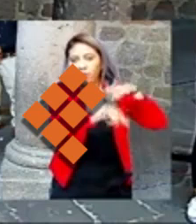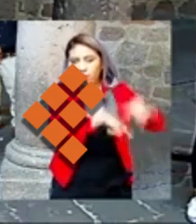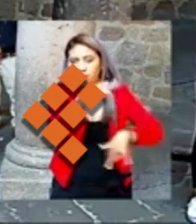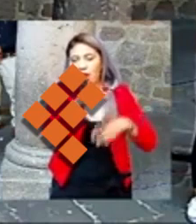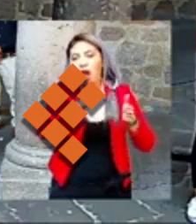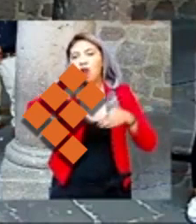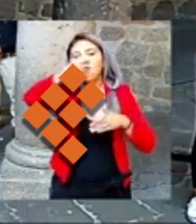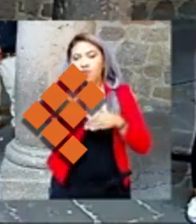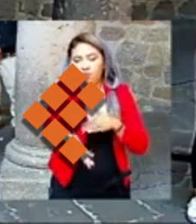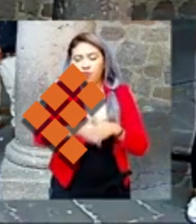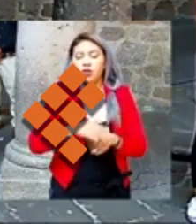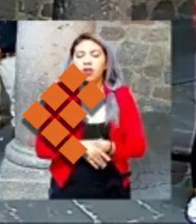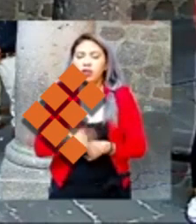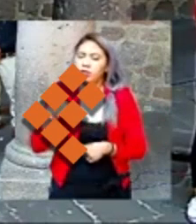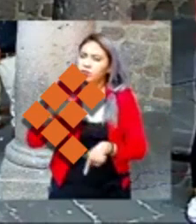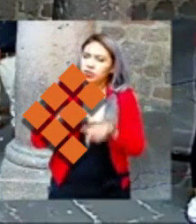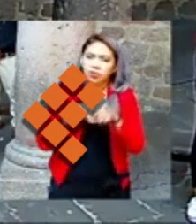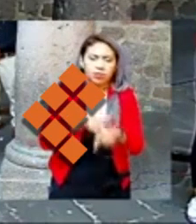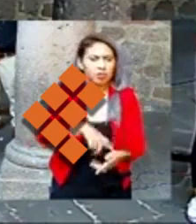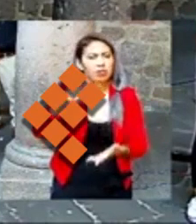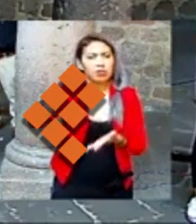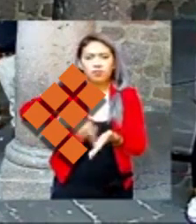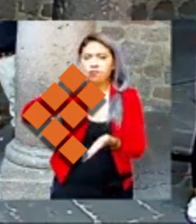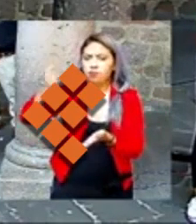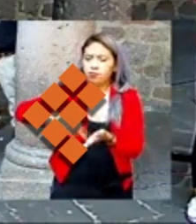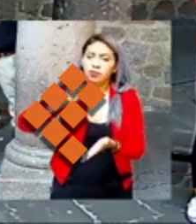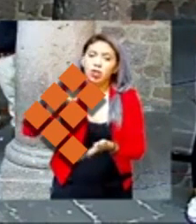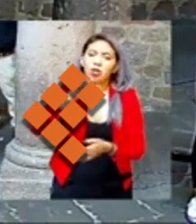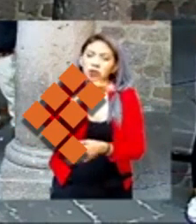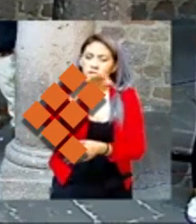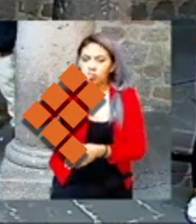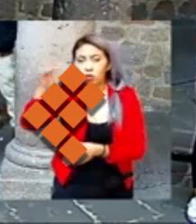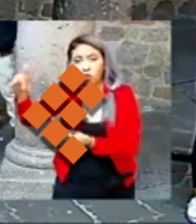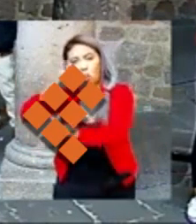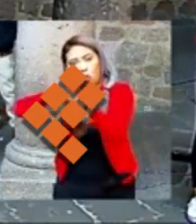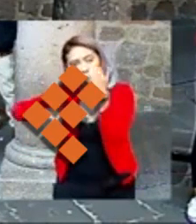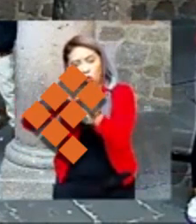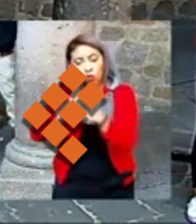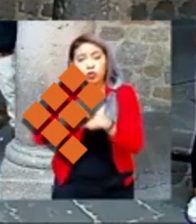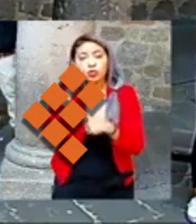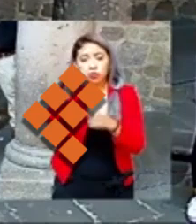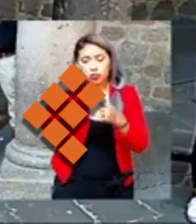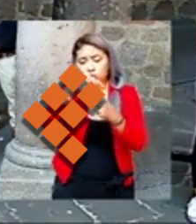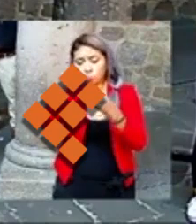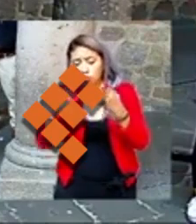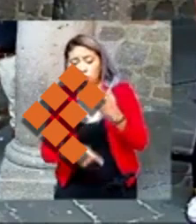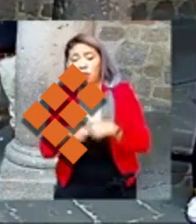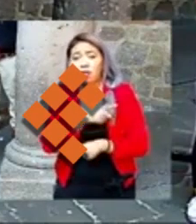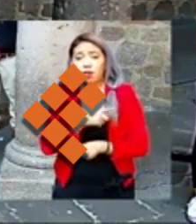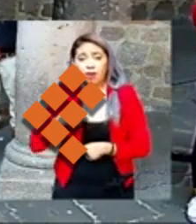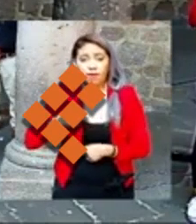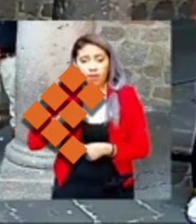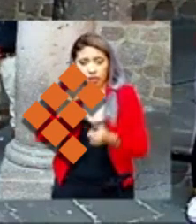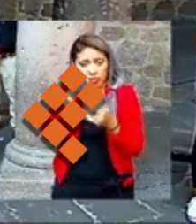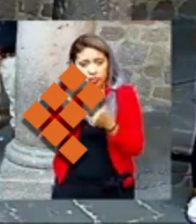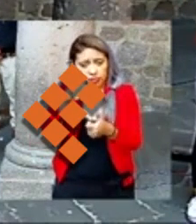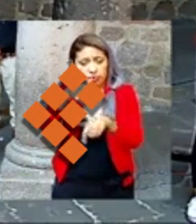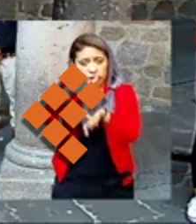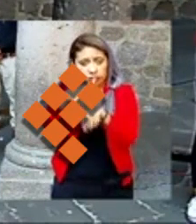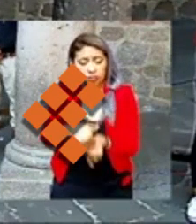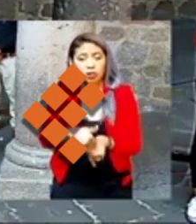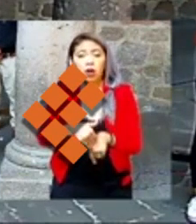fuera. Les sigo insistiendo a todas y a todos. Las medidas que tienen que darse, observarse en los